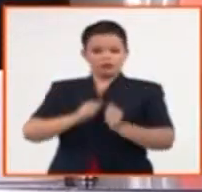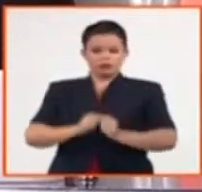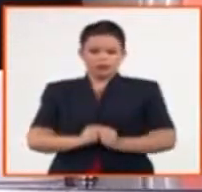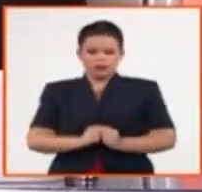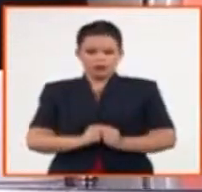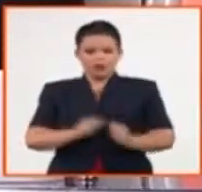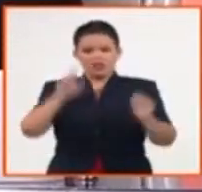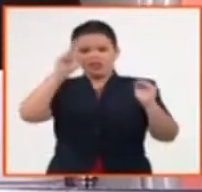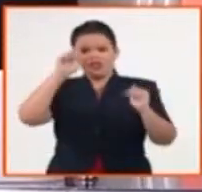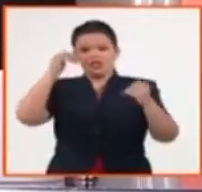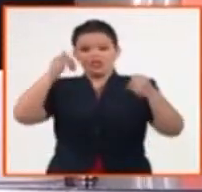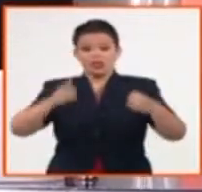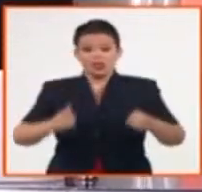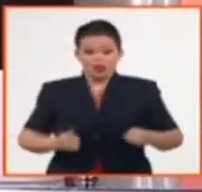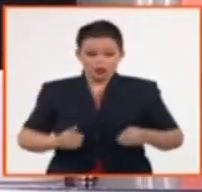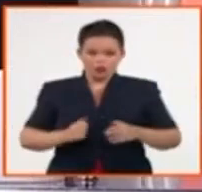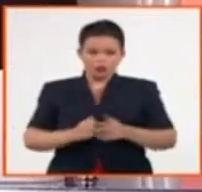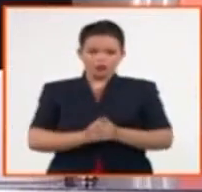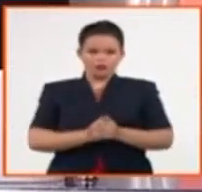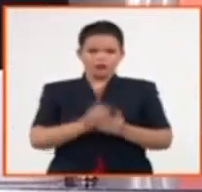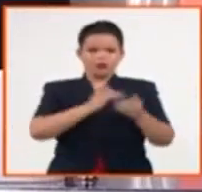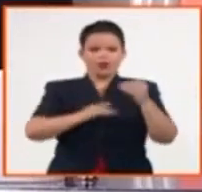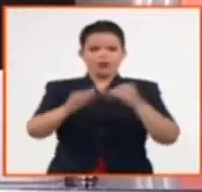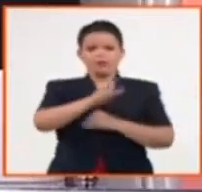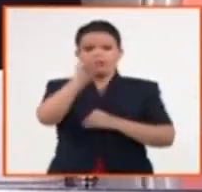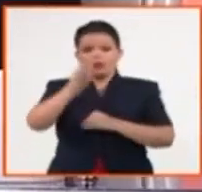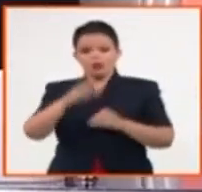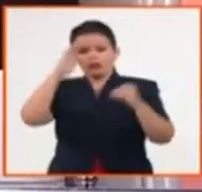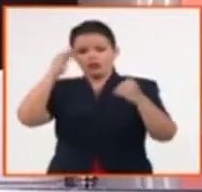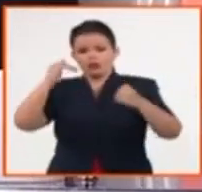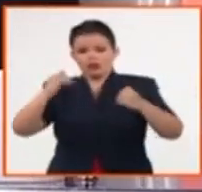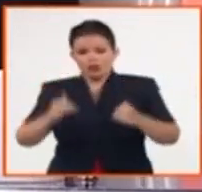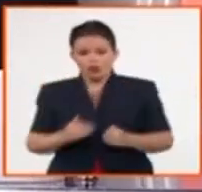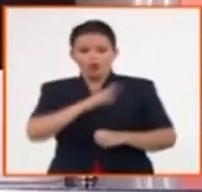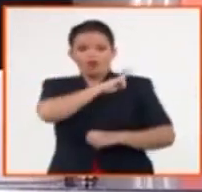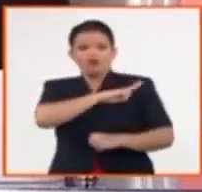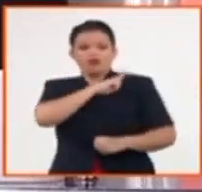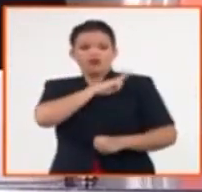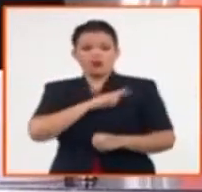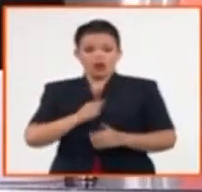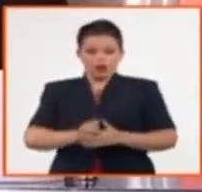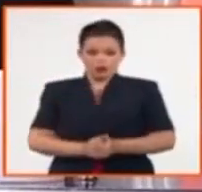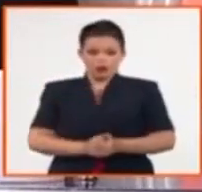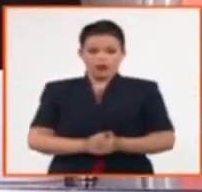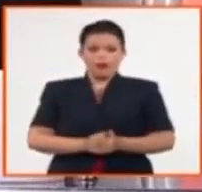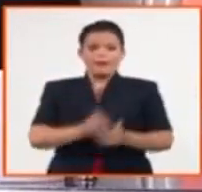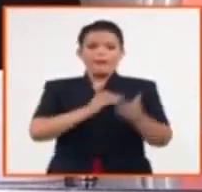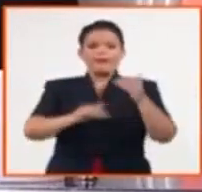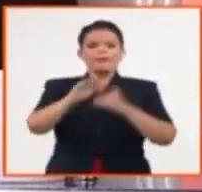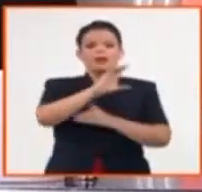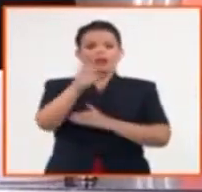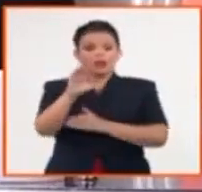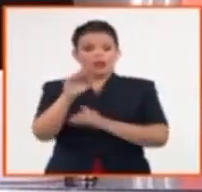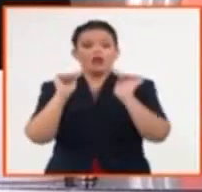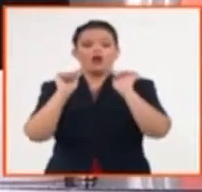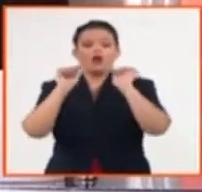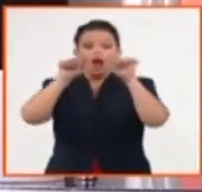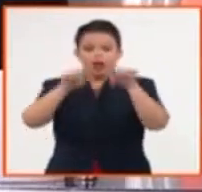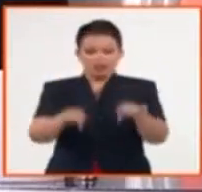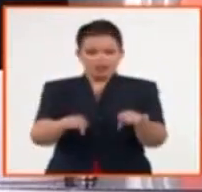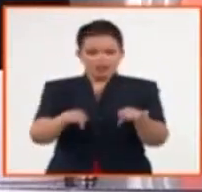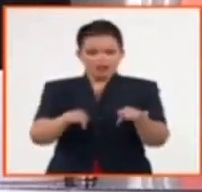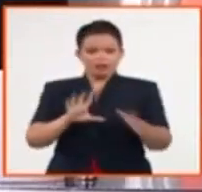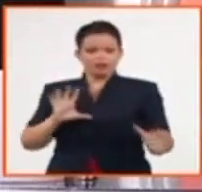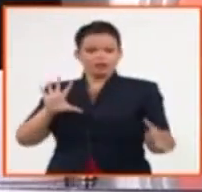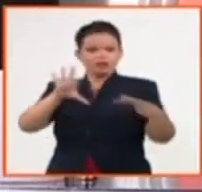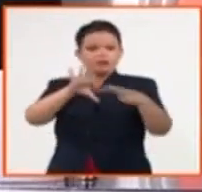nuestra ministra, el ministro de Salud Pública, funcionarios de ambos ministerios, hemos logrado mantener un